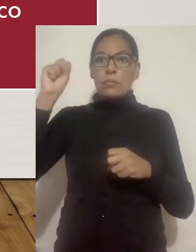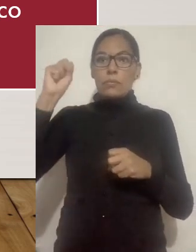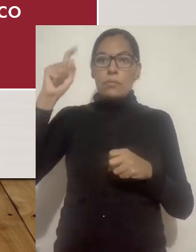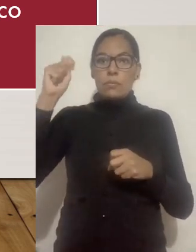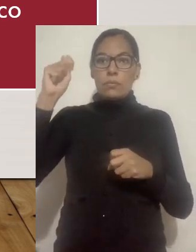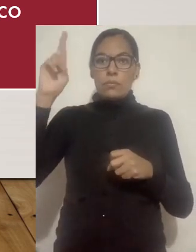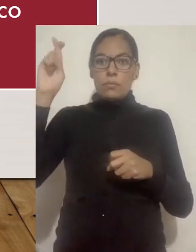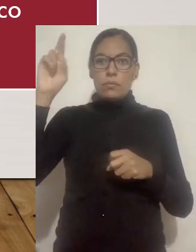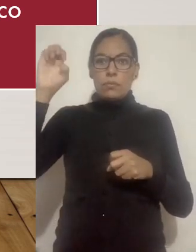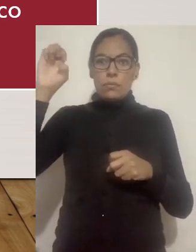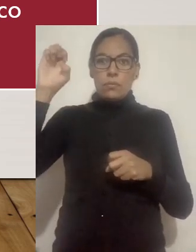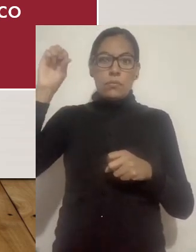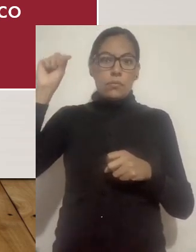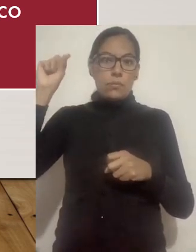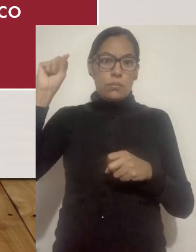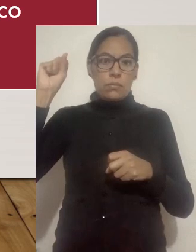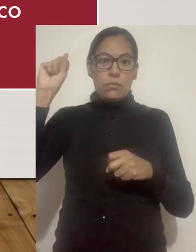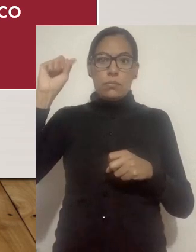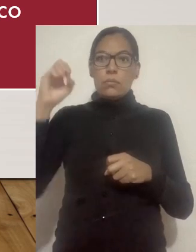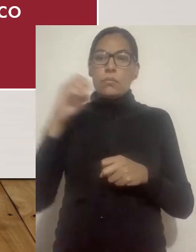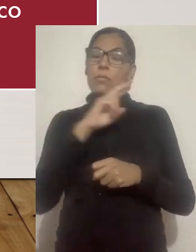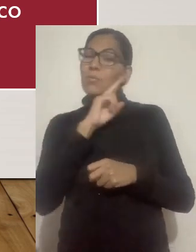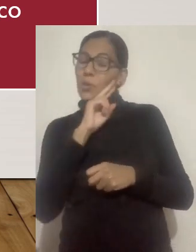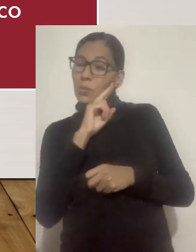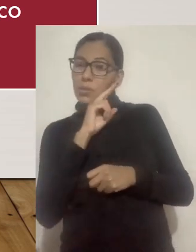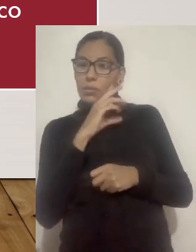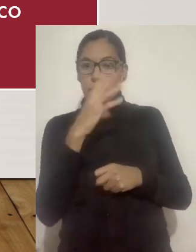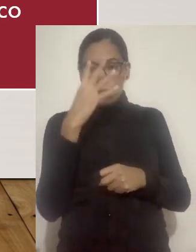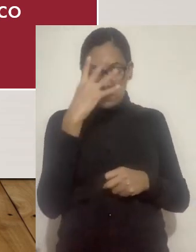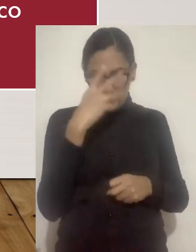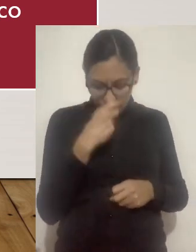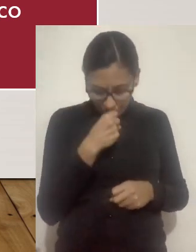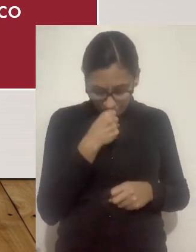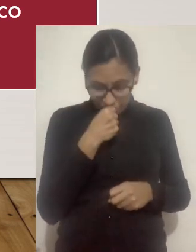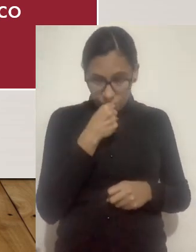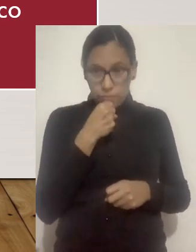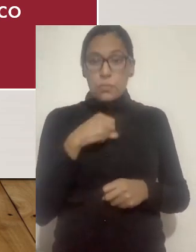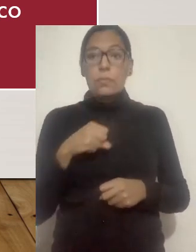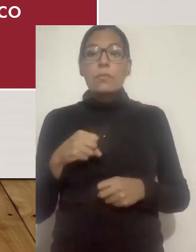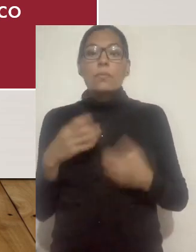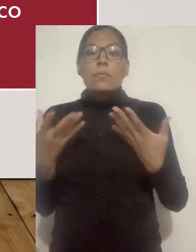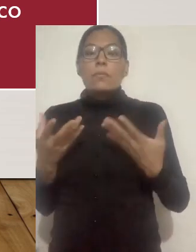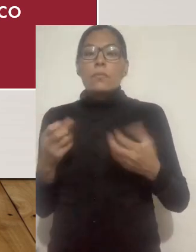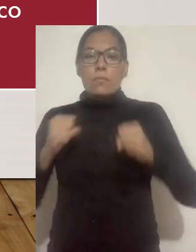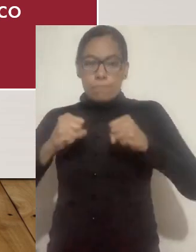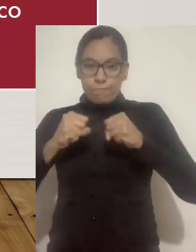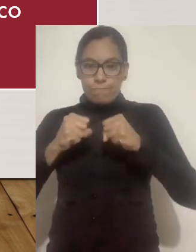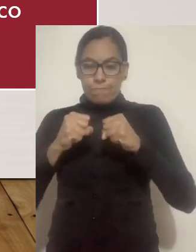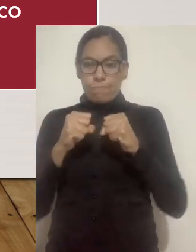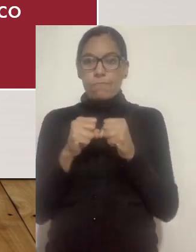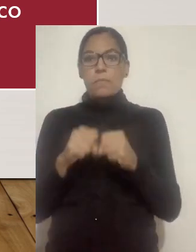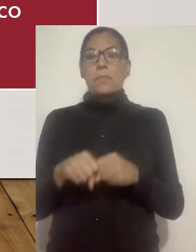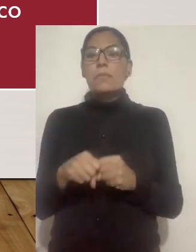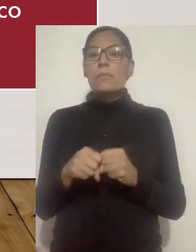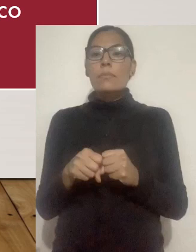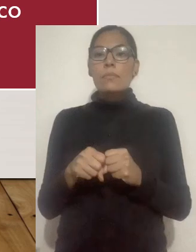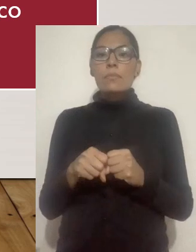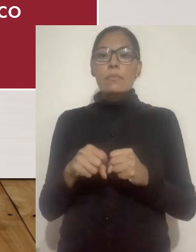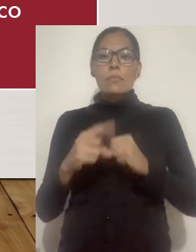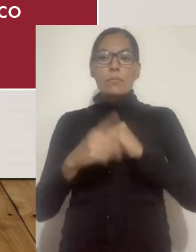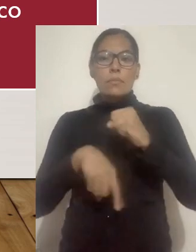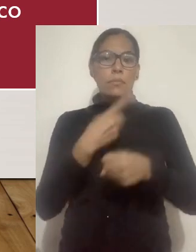que genera en docentes y alumnos problemas de ansiedad, estrés, depresión, violencia